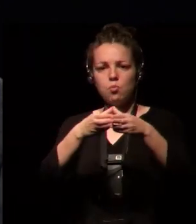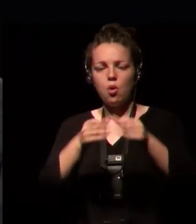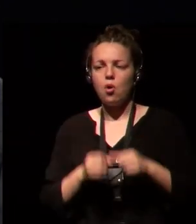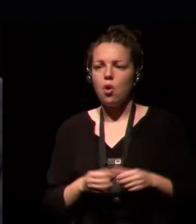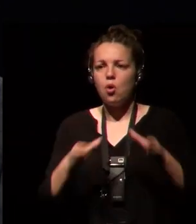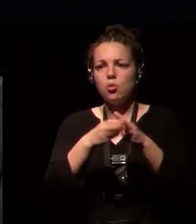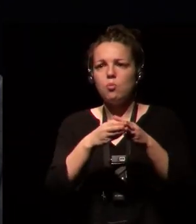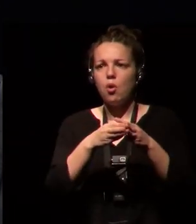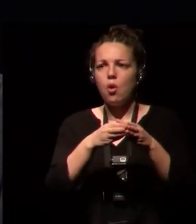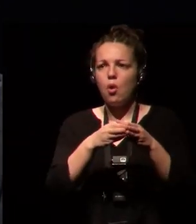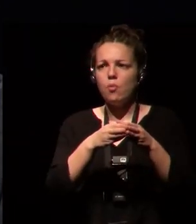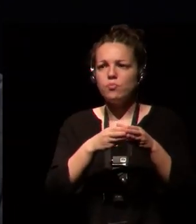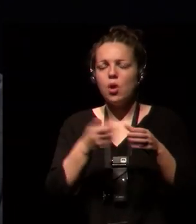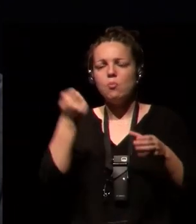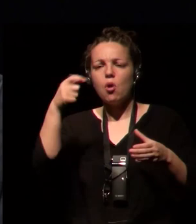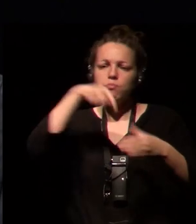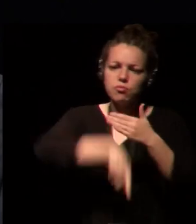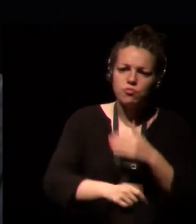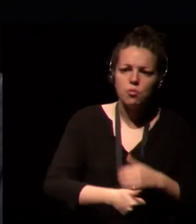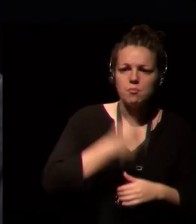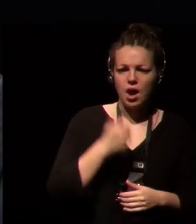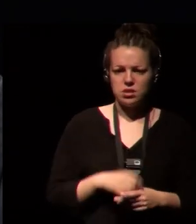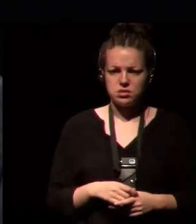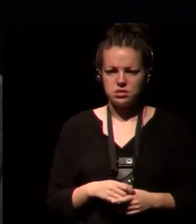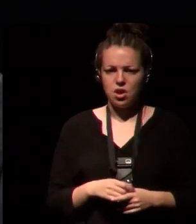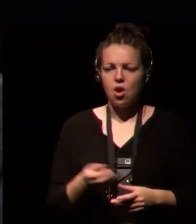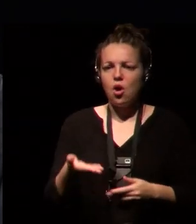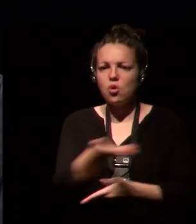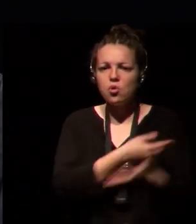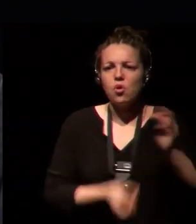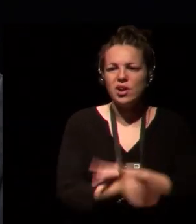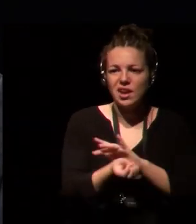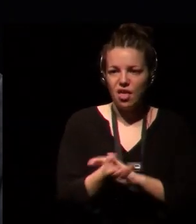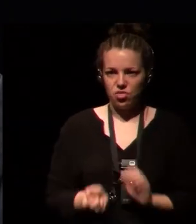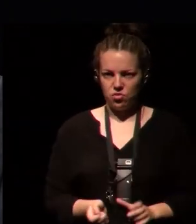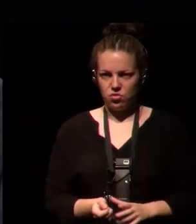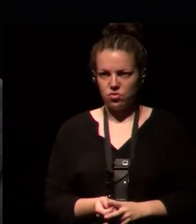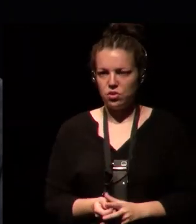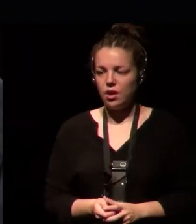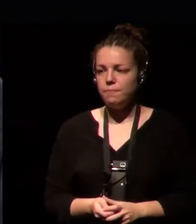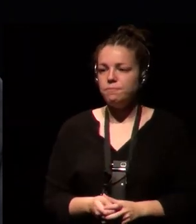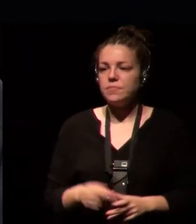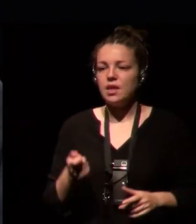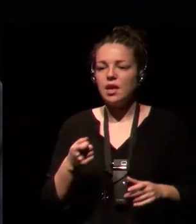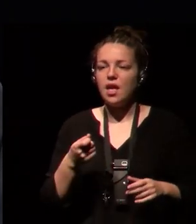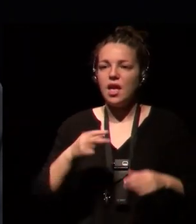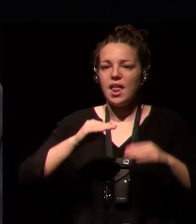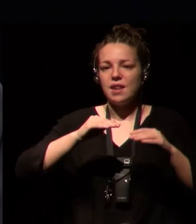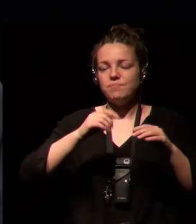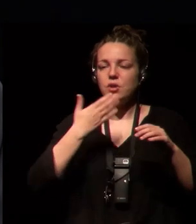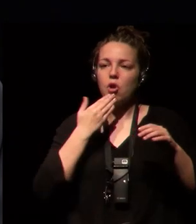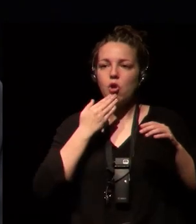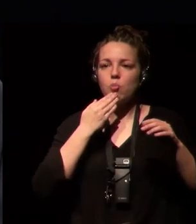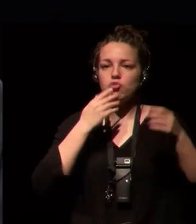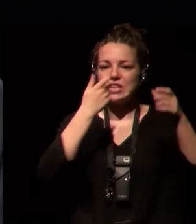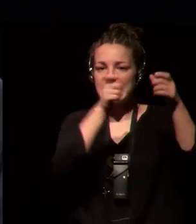una co-creación de virtuosos que funciona instance, a múltiples niveles. Por ejemplo, podríamos co-crear en